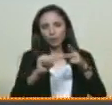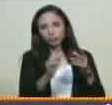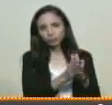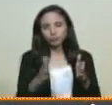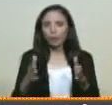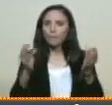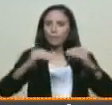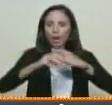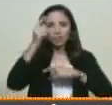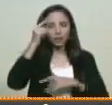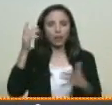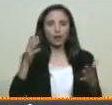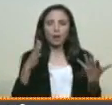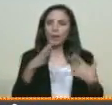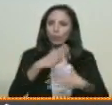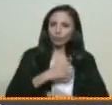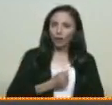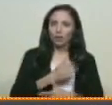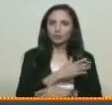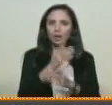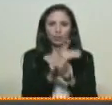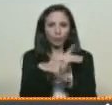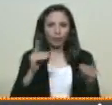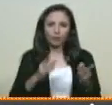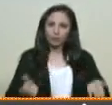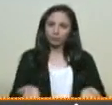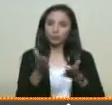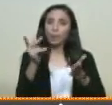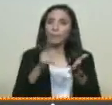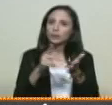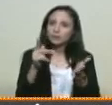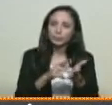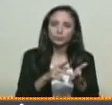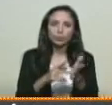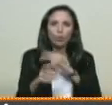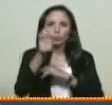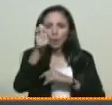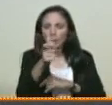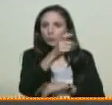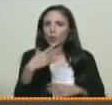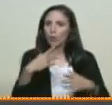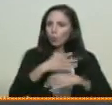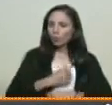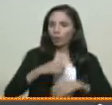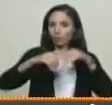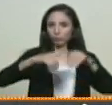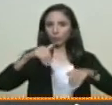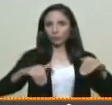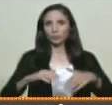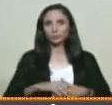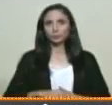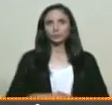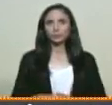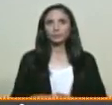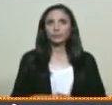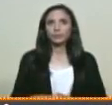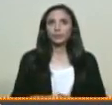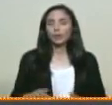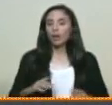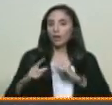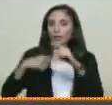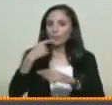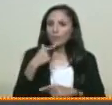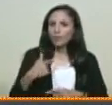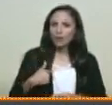para ampliar la confianza, para ampliar la participación. Y cuando me hicieron la propuesta desde el Poder Electoral,